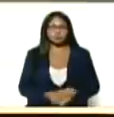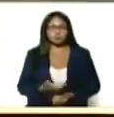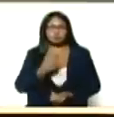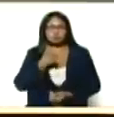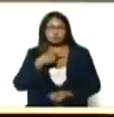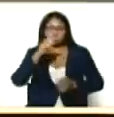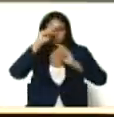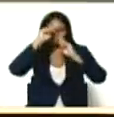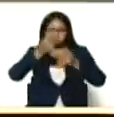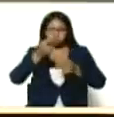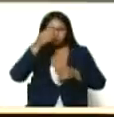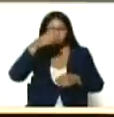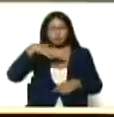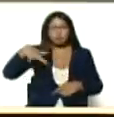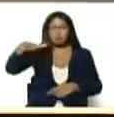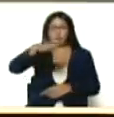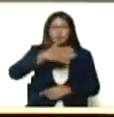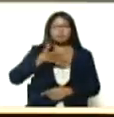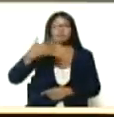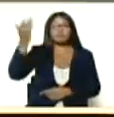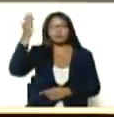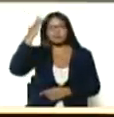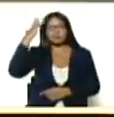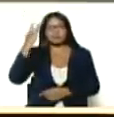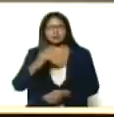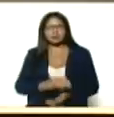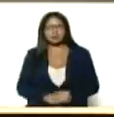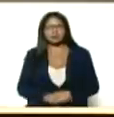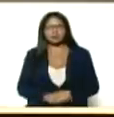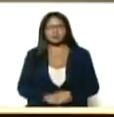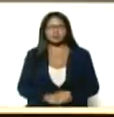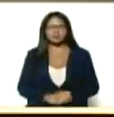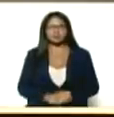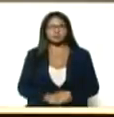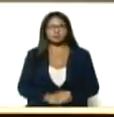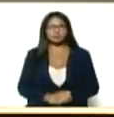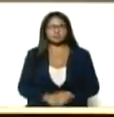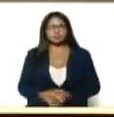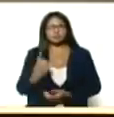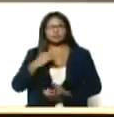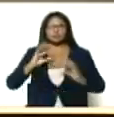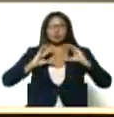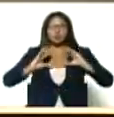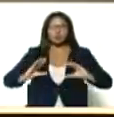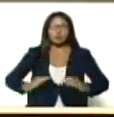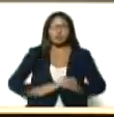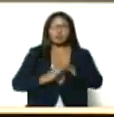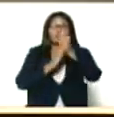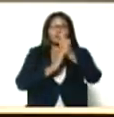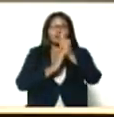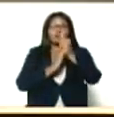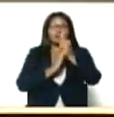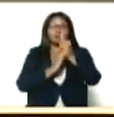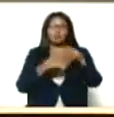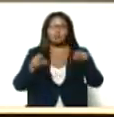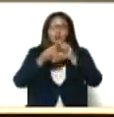Nuestro pueblo debe saber que tiene un cuerpo de líderes y lideresas